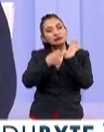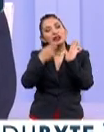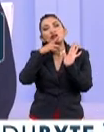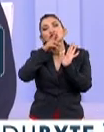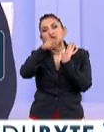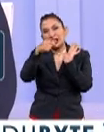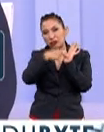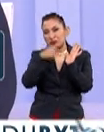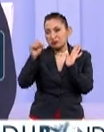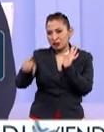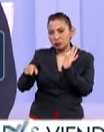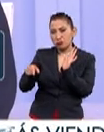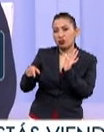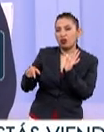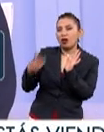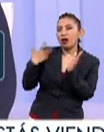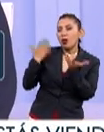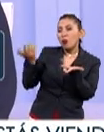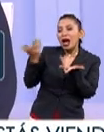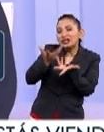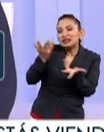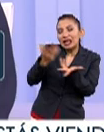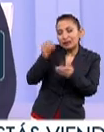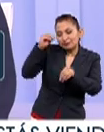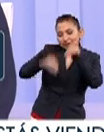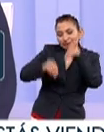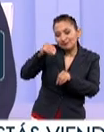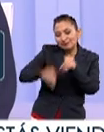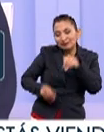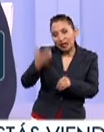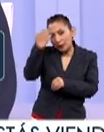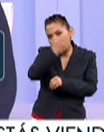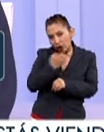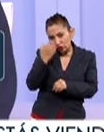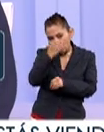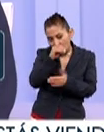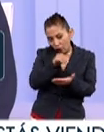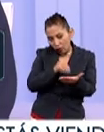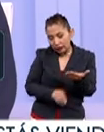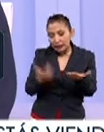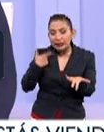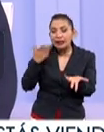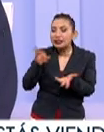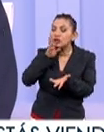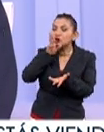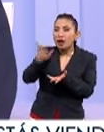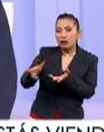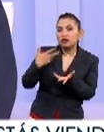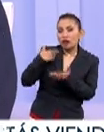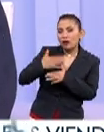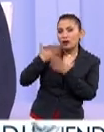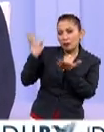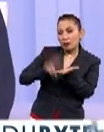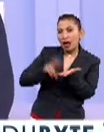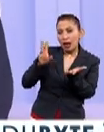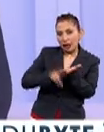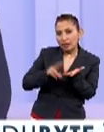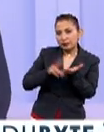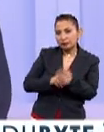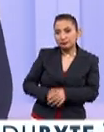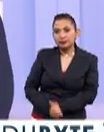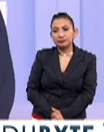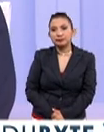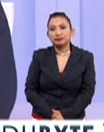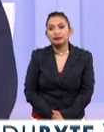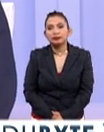los resultados de la construcción del instrumento y de los datos de confiabilidad y de validez que hemos obtenido,